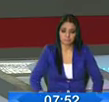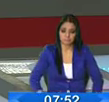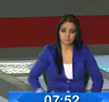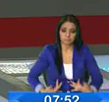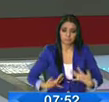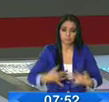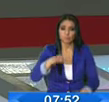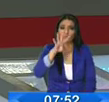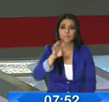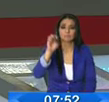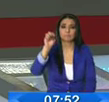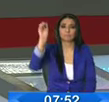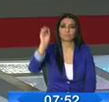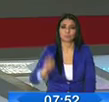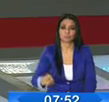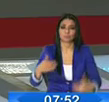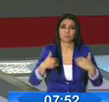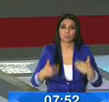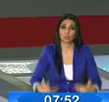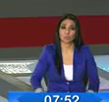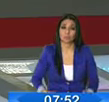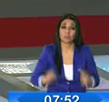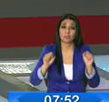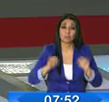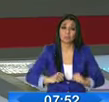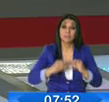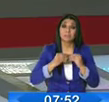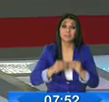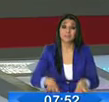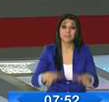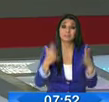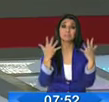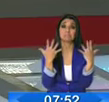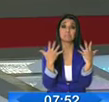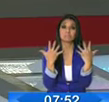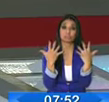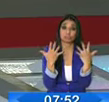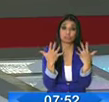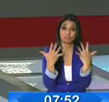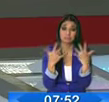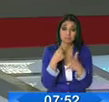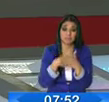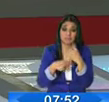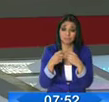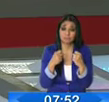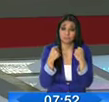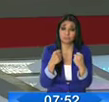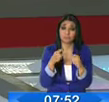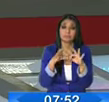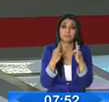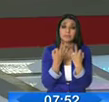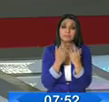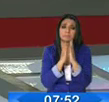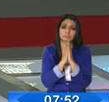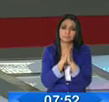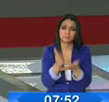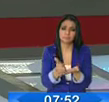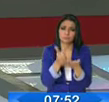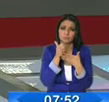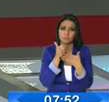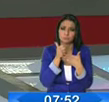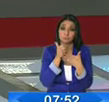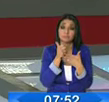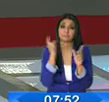40% de su cuerpo y podría perder que lo más grave sus manos tiene heridas profundas los familiares están pidiendo la ayuda necesaria